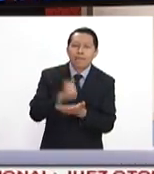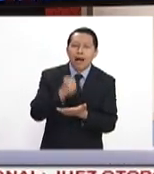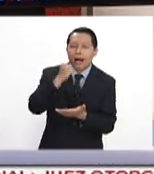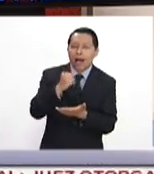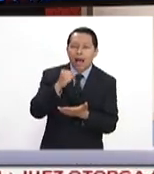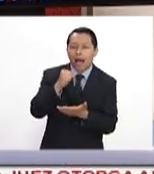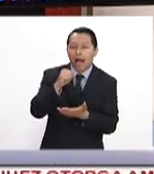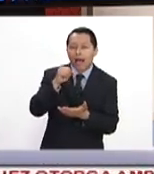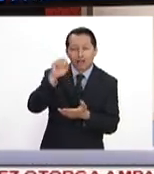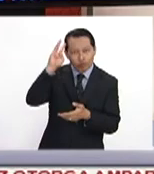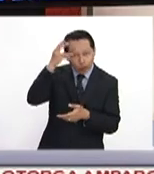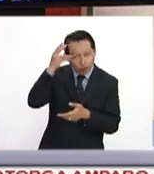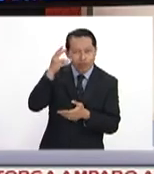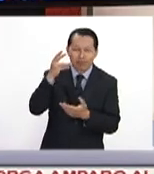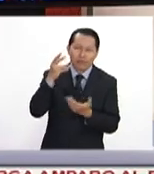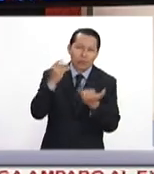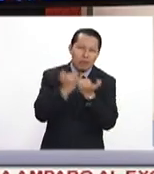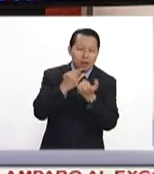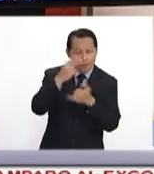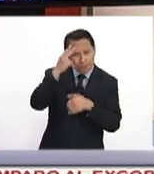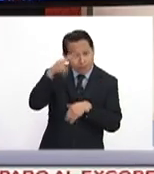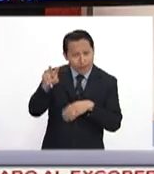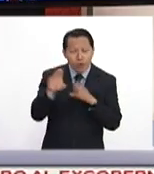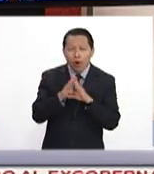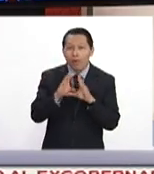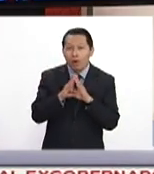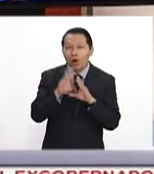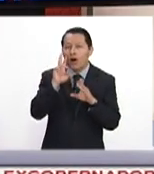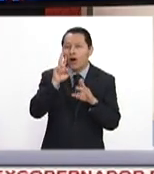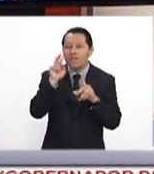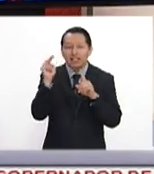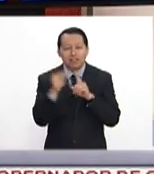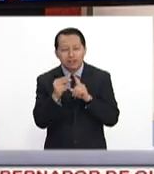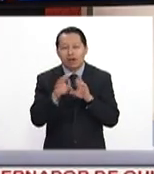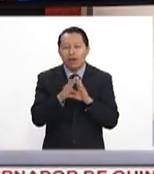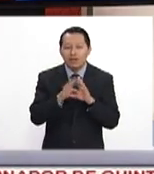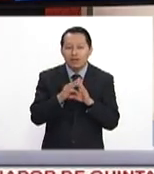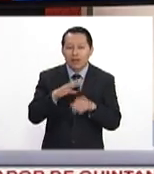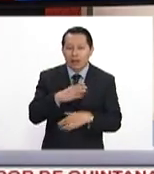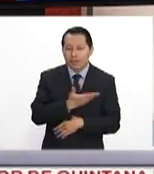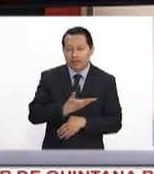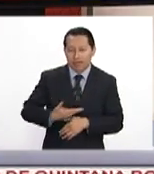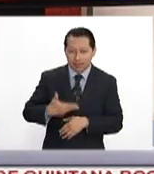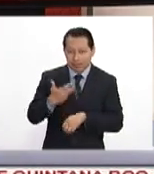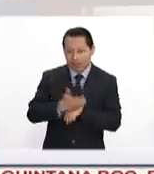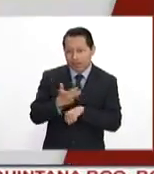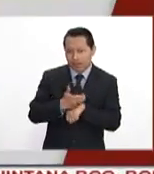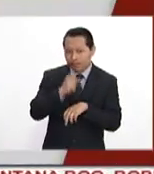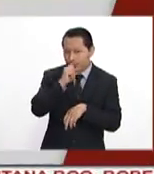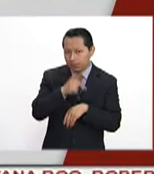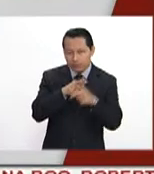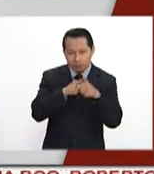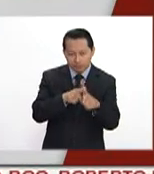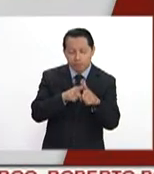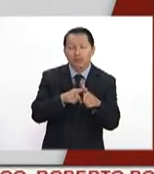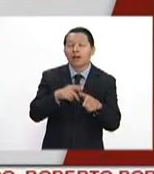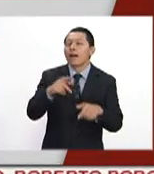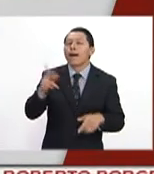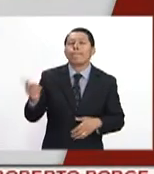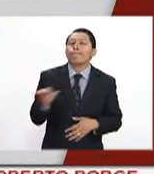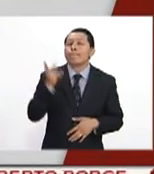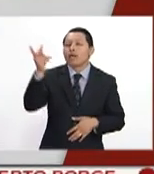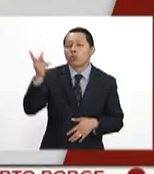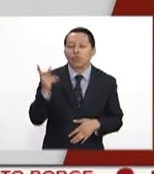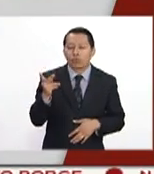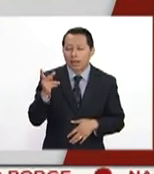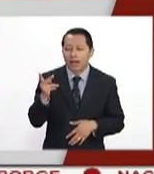nivel global. En México no se diga, también esta visión sobre el presidente de Estados Unidos también se mantiene. Una pregunta